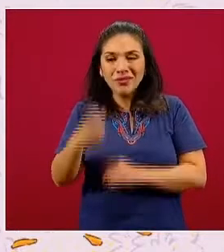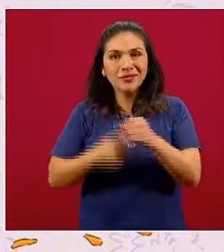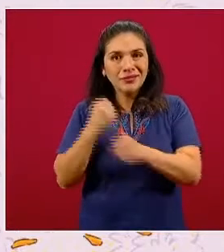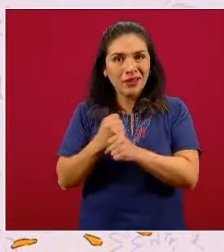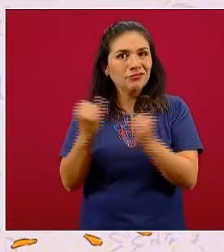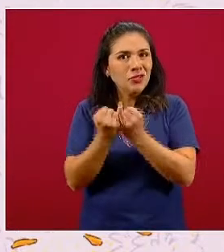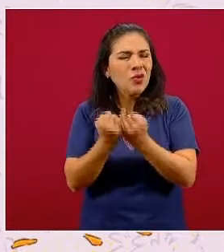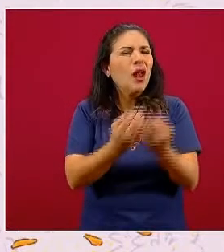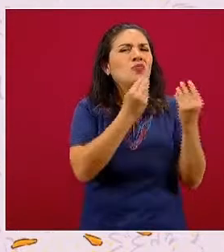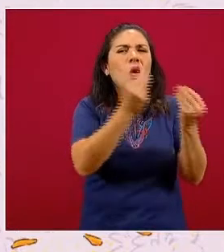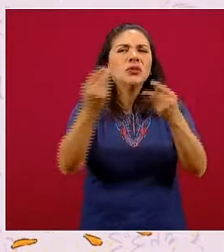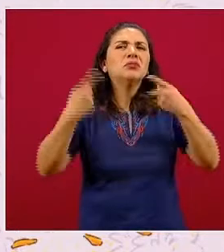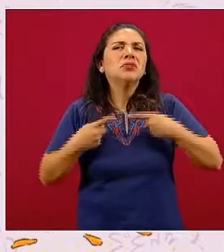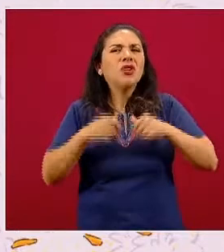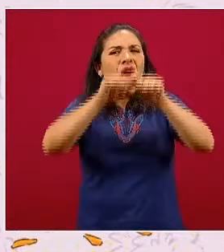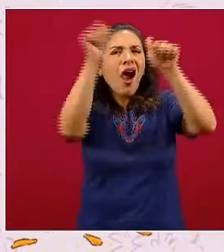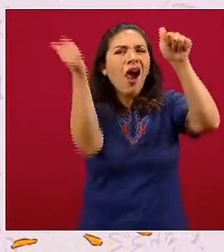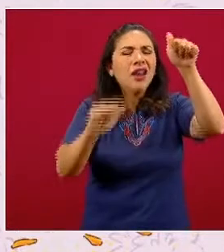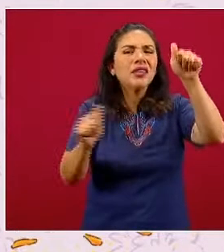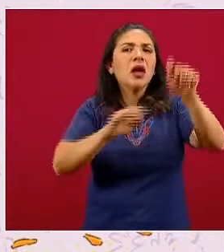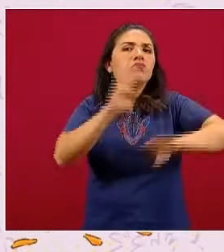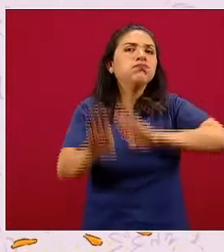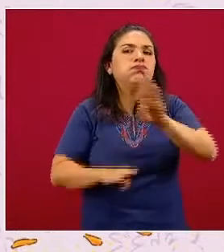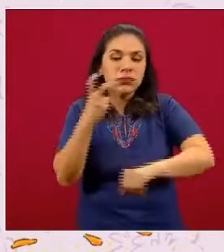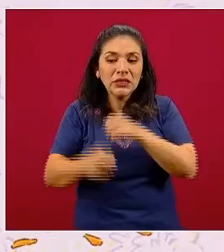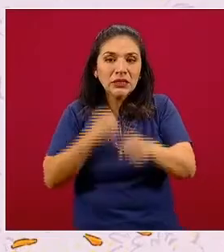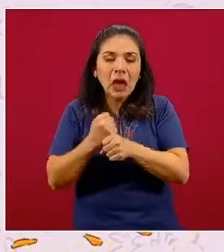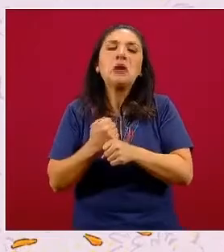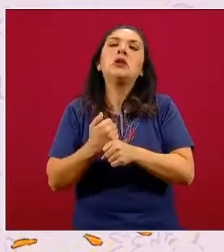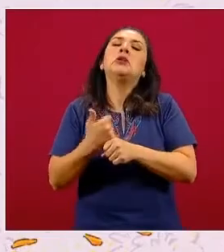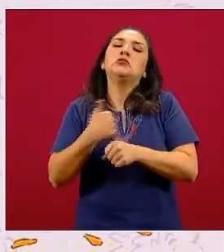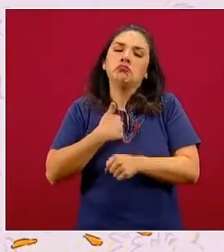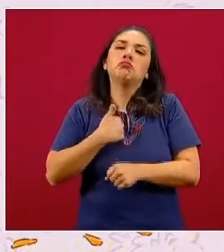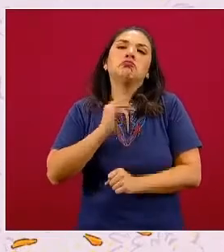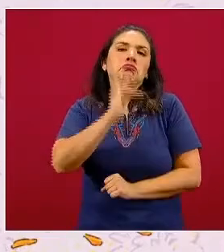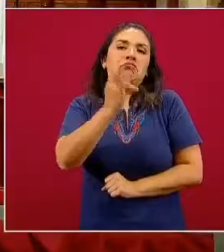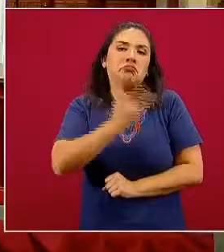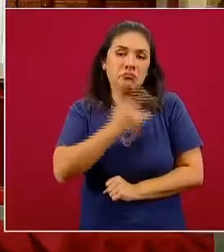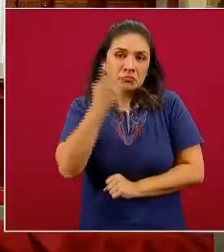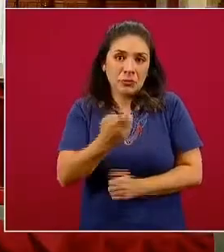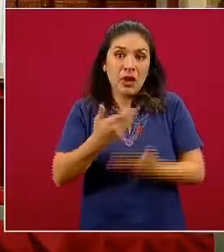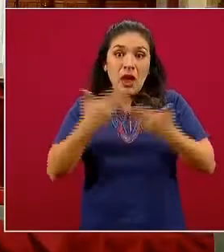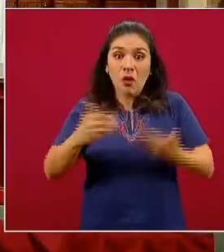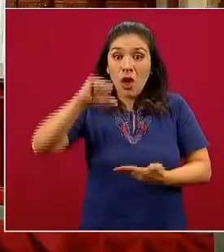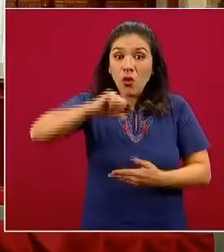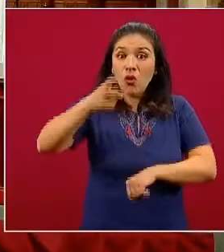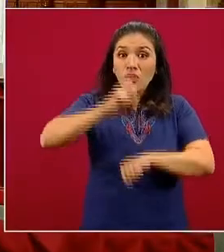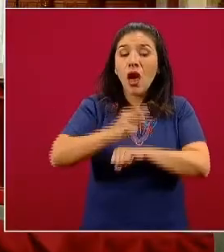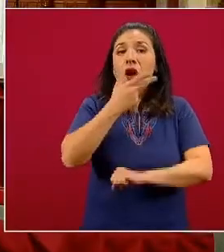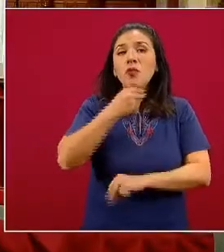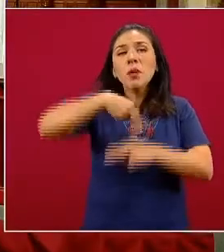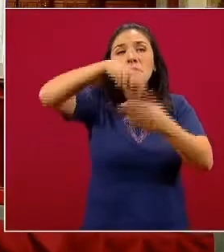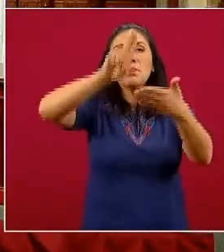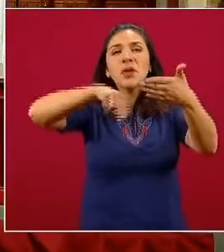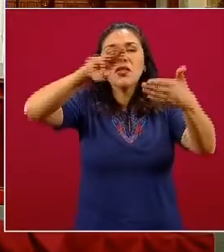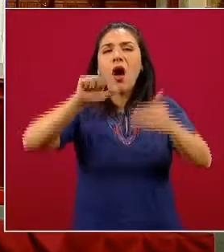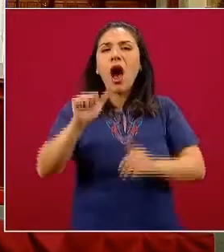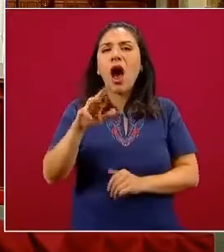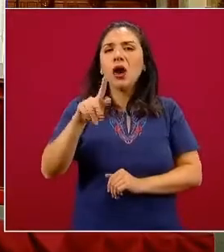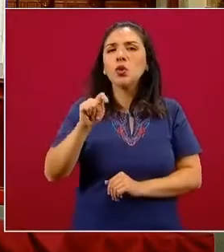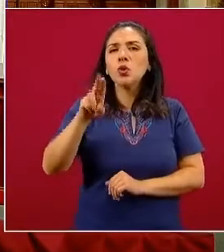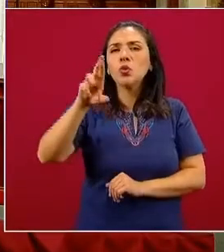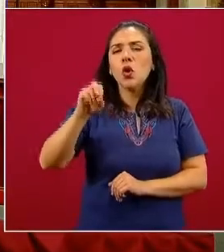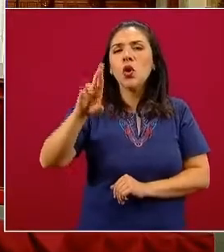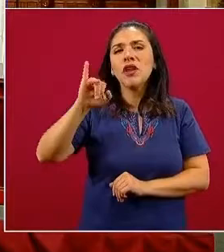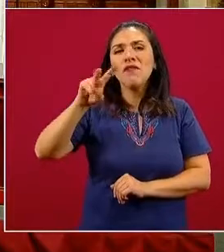año. Grandes artistas nos han dejado este año y vamos a conmemorarlos. El día de hoy un gran pintor, Arturo Rivera, y mandamos nuestras